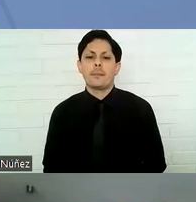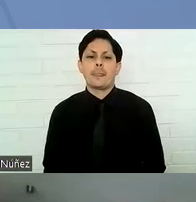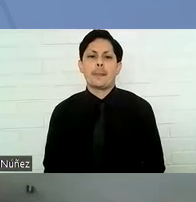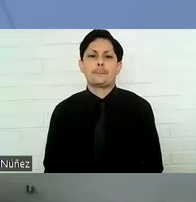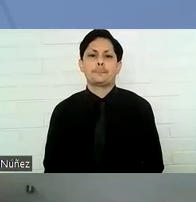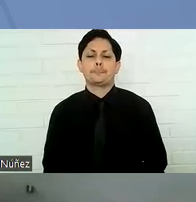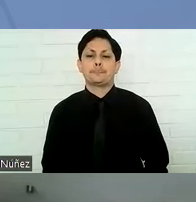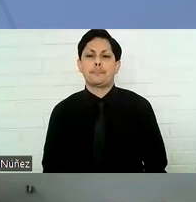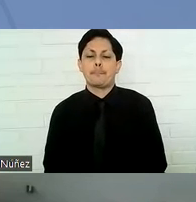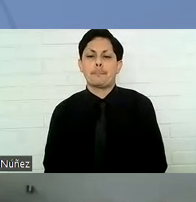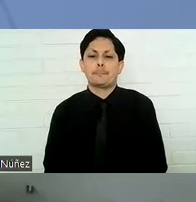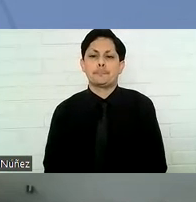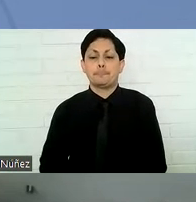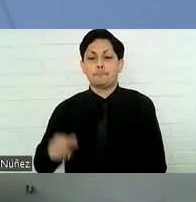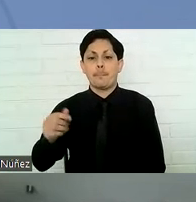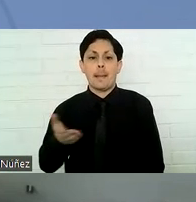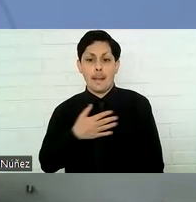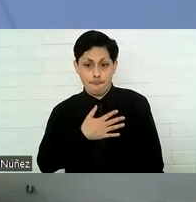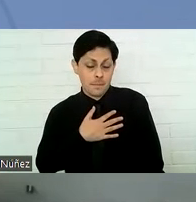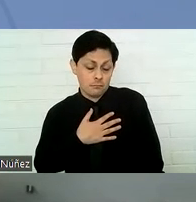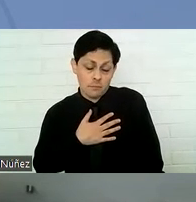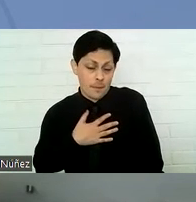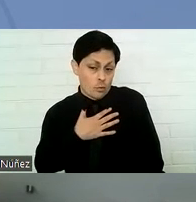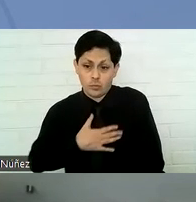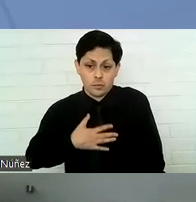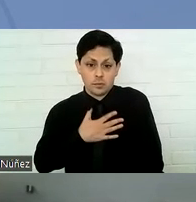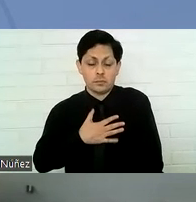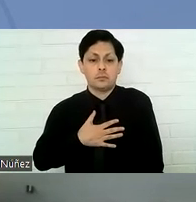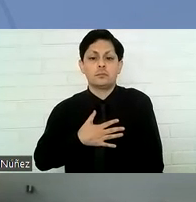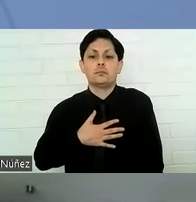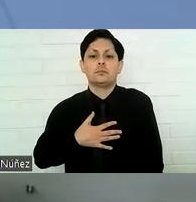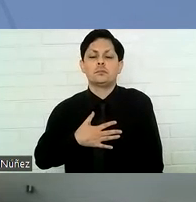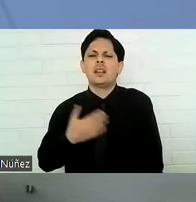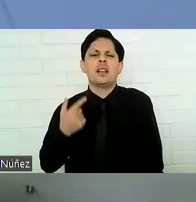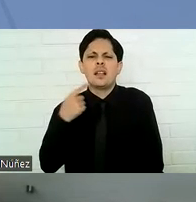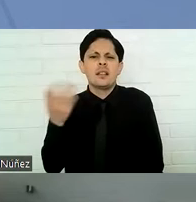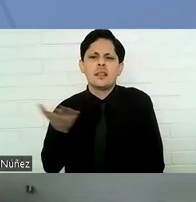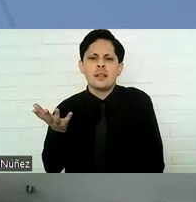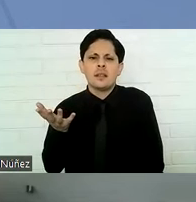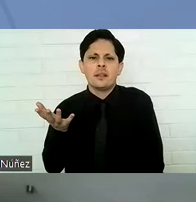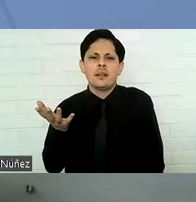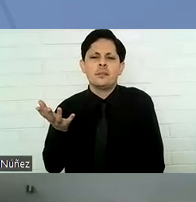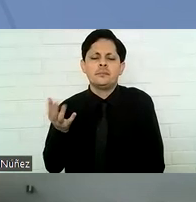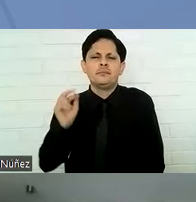plantear, a mi gusto, qué implicarían las